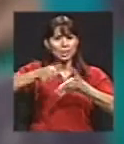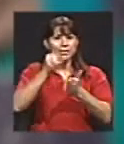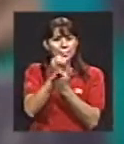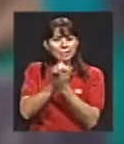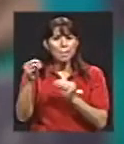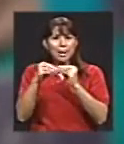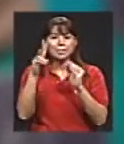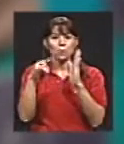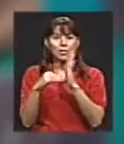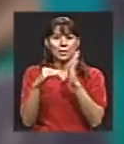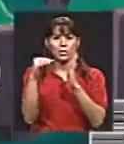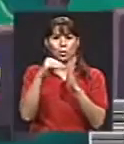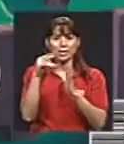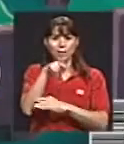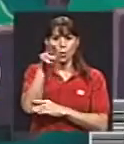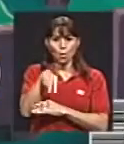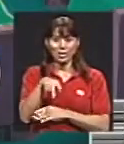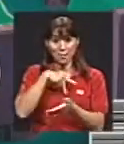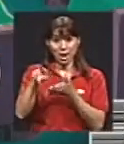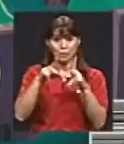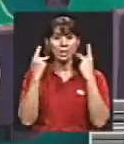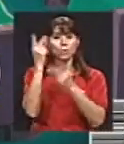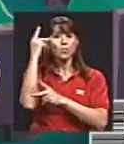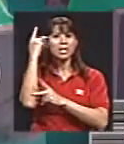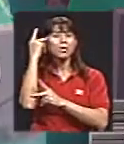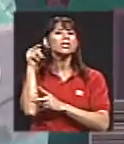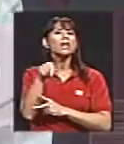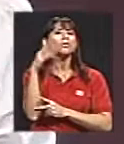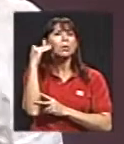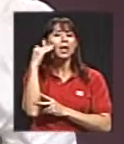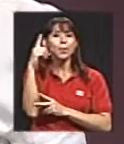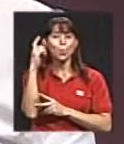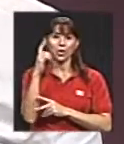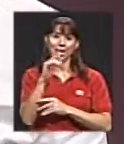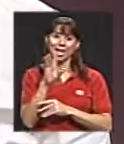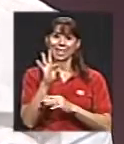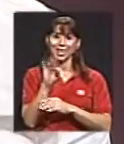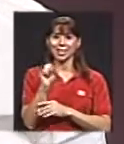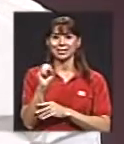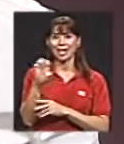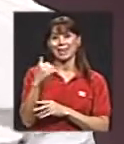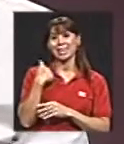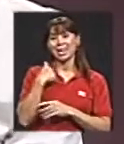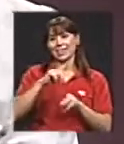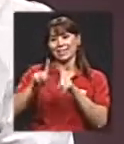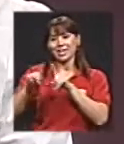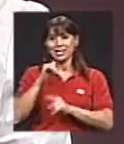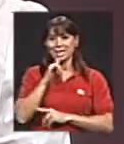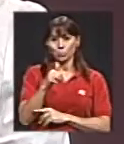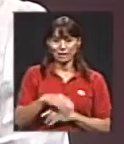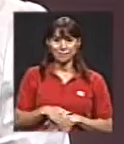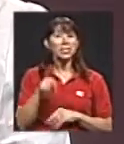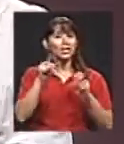pagados a partidos políticos esto a raíz de las denuncias que tiene el tribunal en su poder esos son los temas de universidad